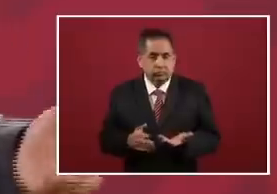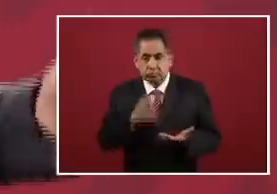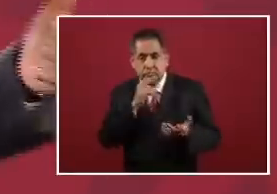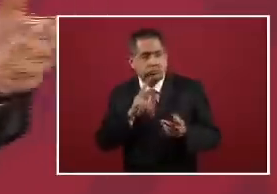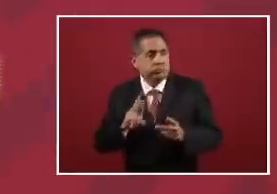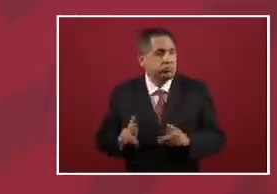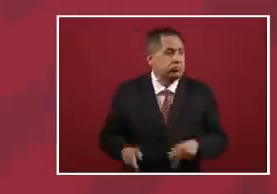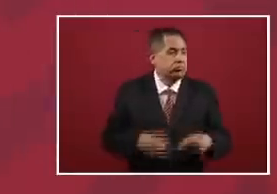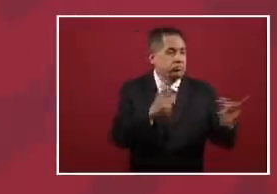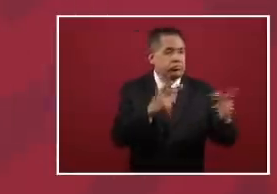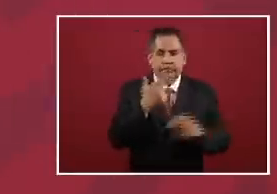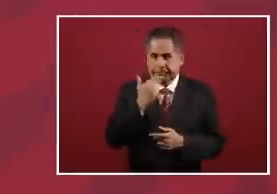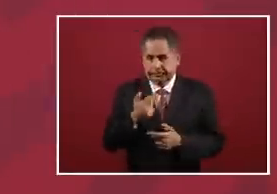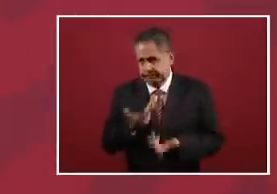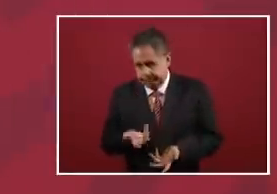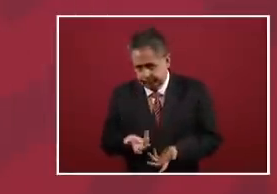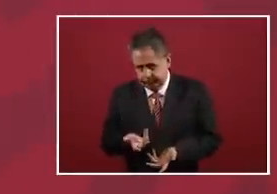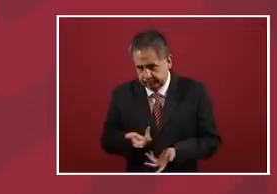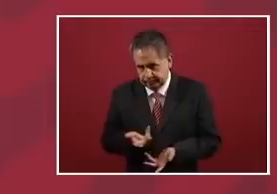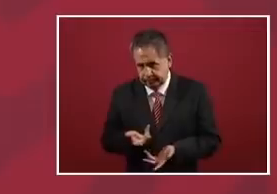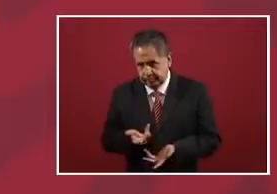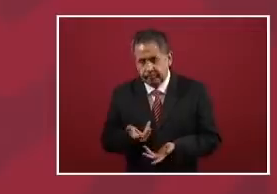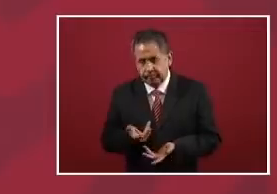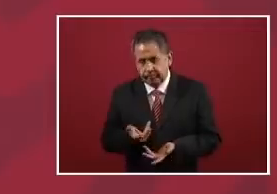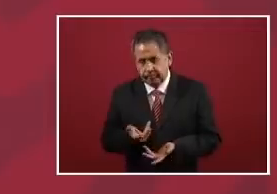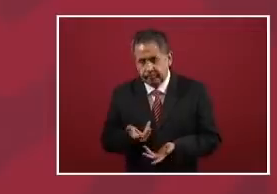vender algo que no